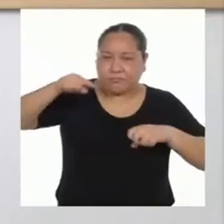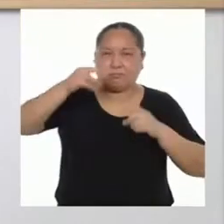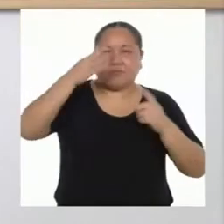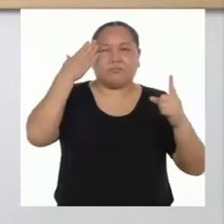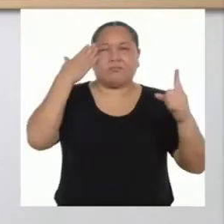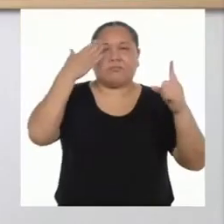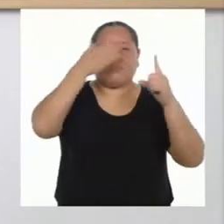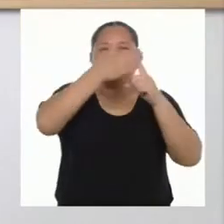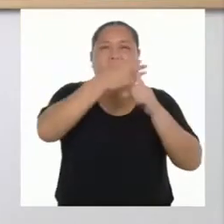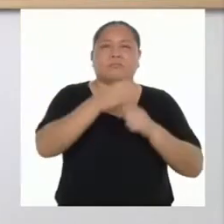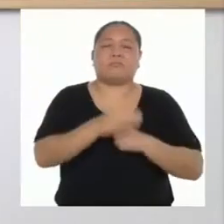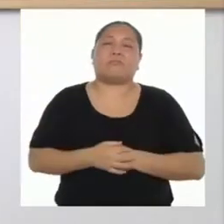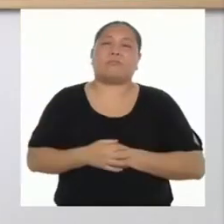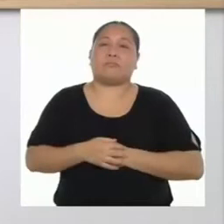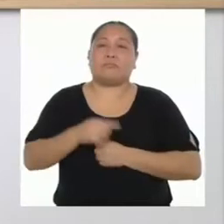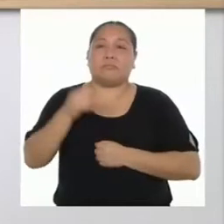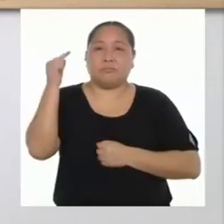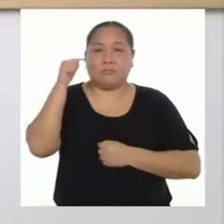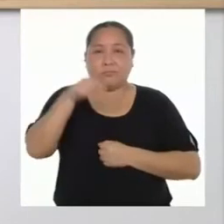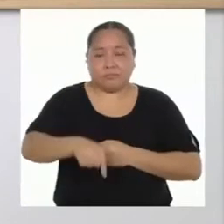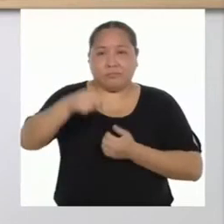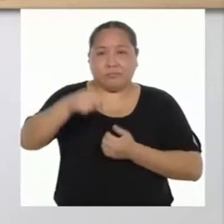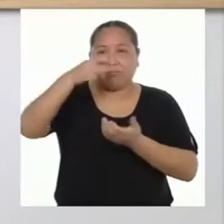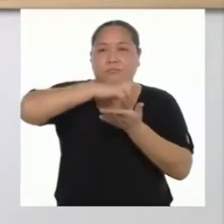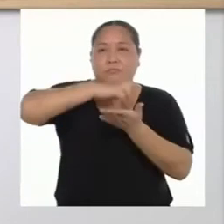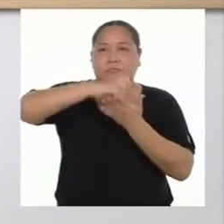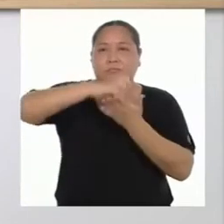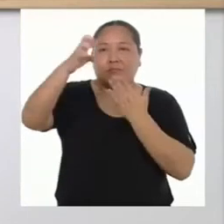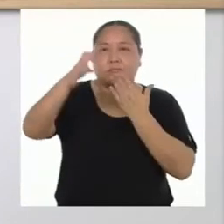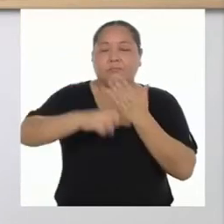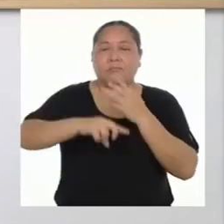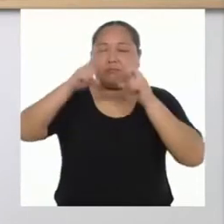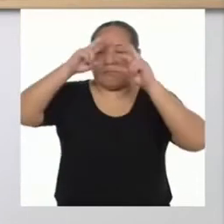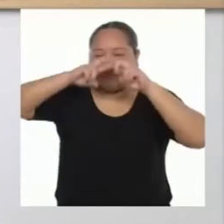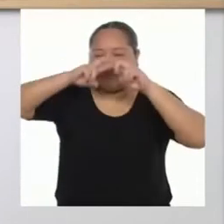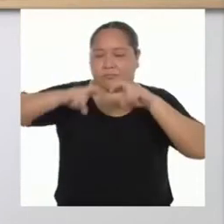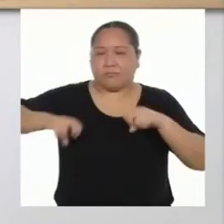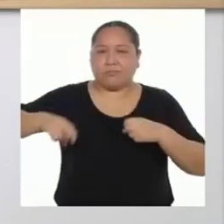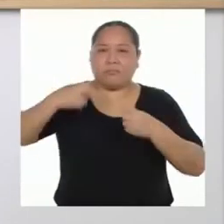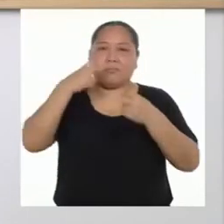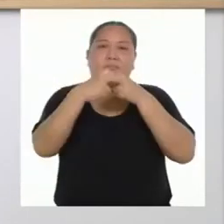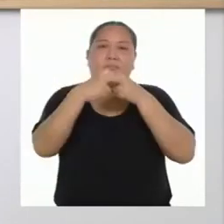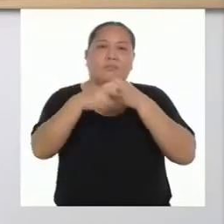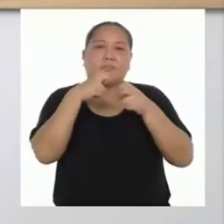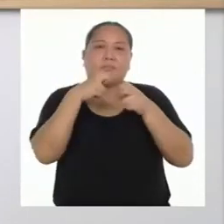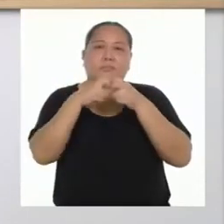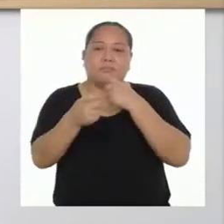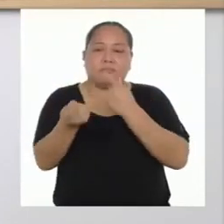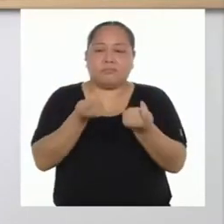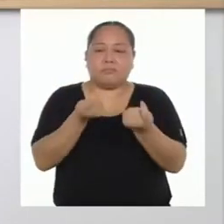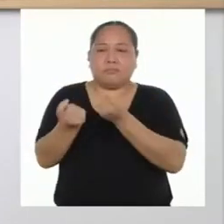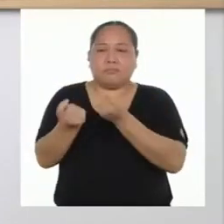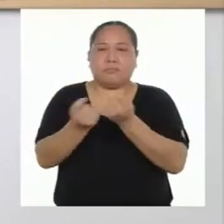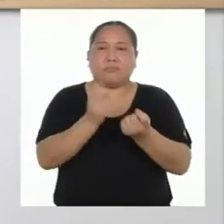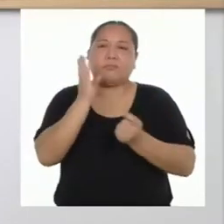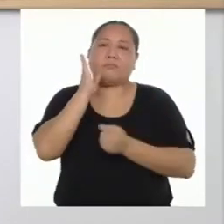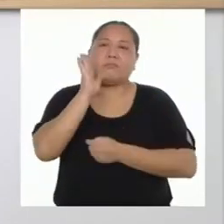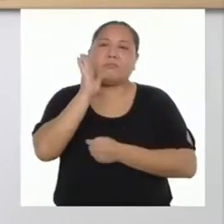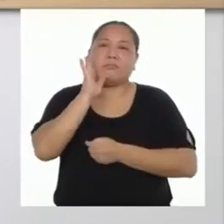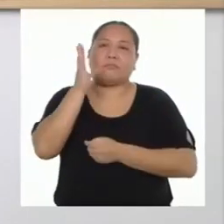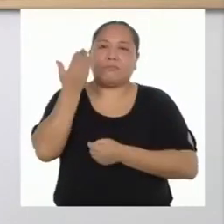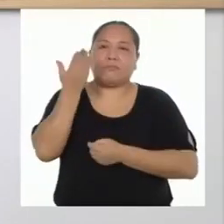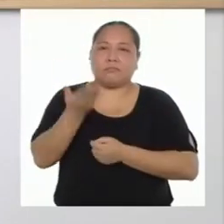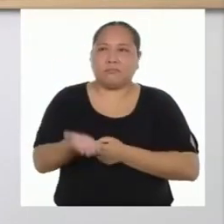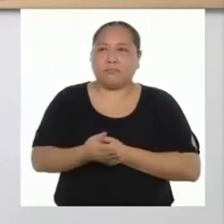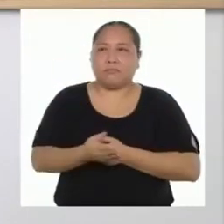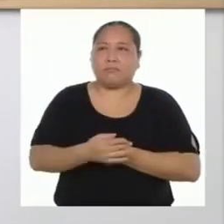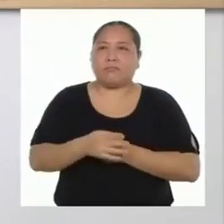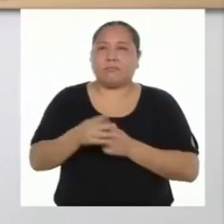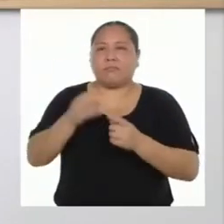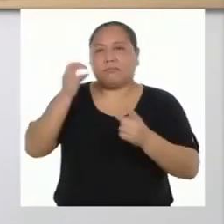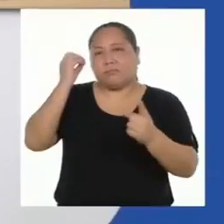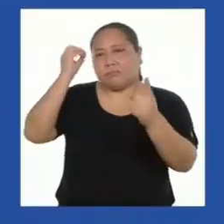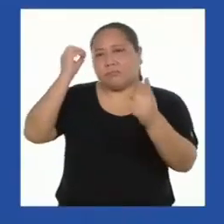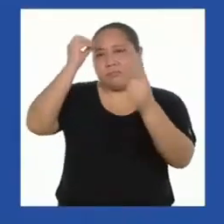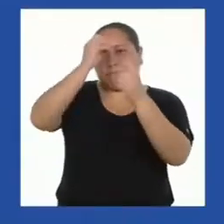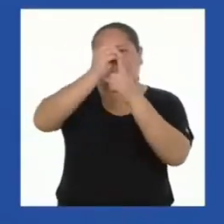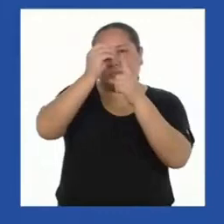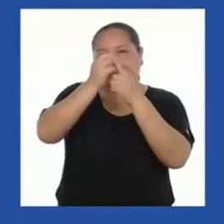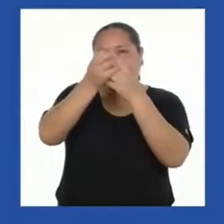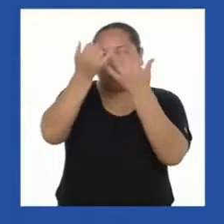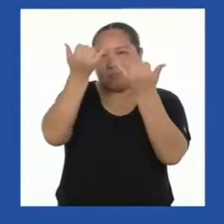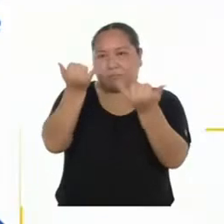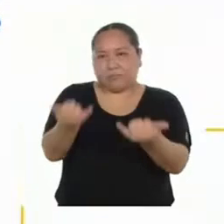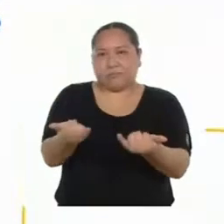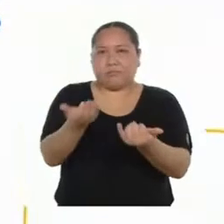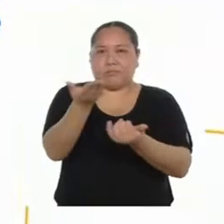Bien, para ello, en este programa analizaremos el problema del manejo de los residuos sólidos y nuestro reto del día